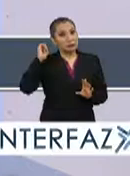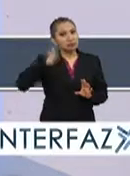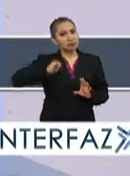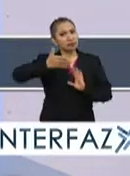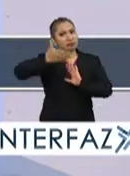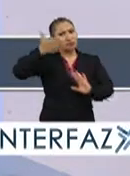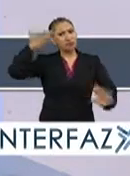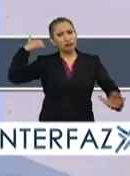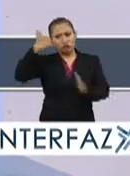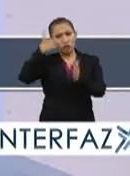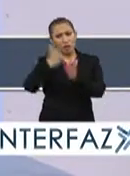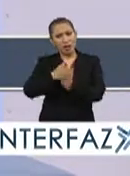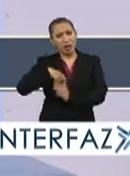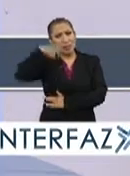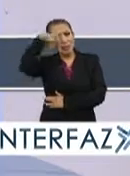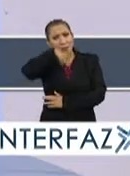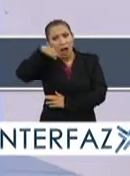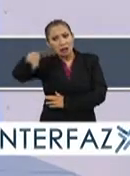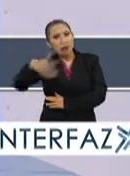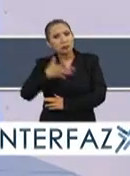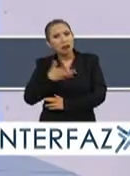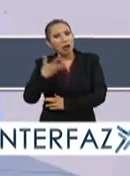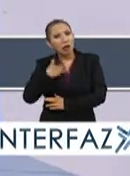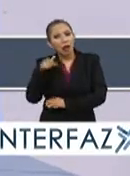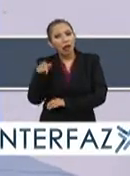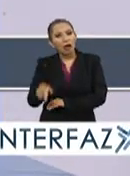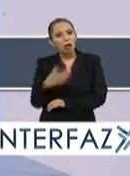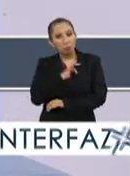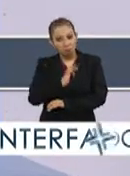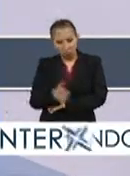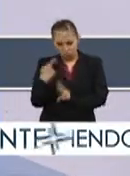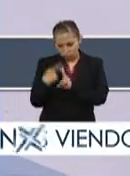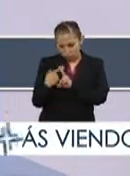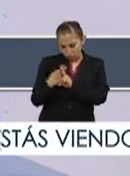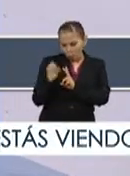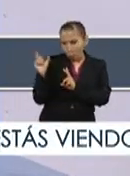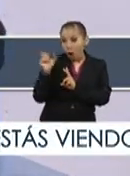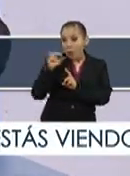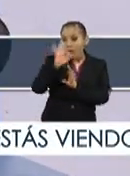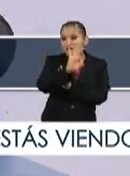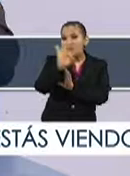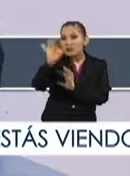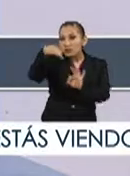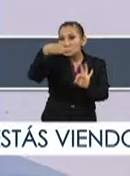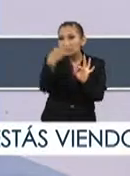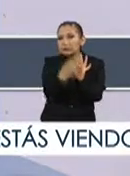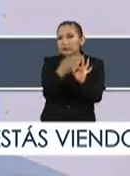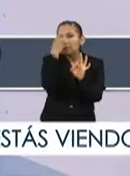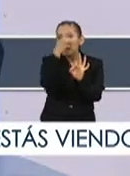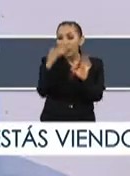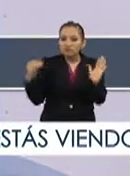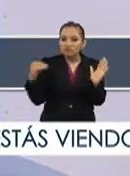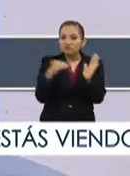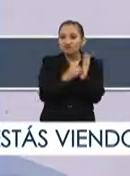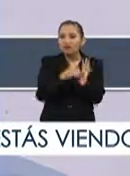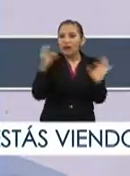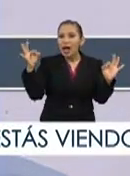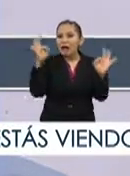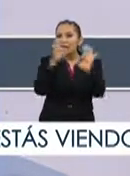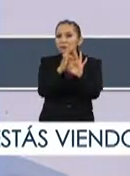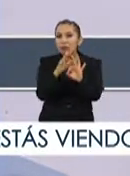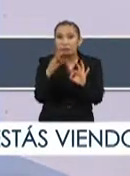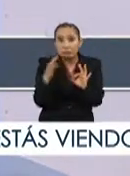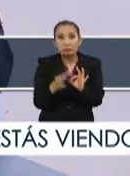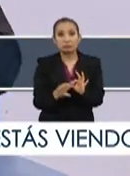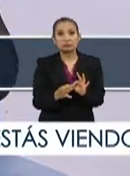civilización originaria, claro, que en México tuviera esta capacidad de predicción, de certidumbre para poder decir que puede haber un